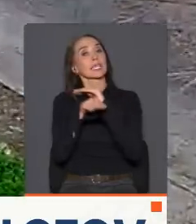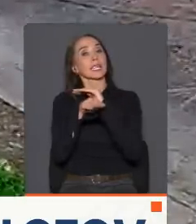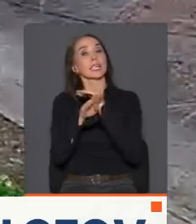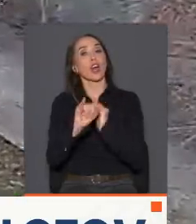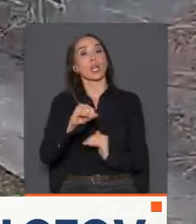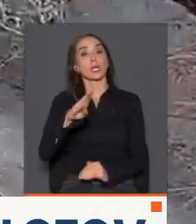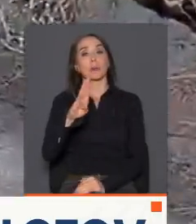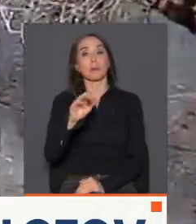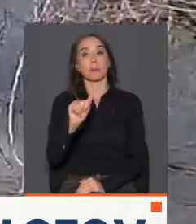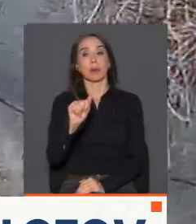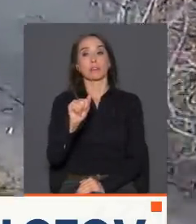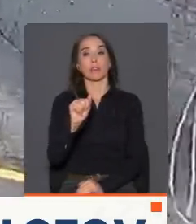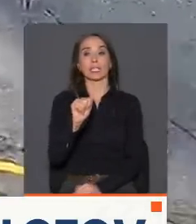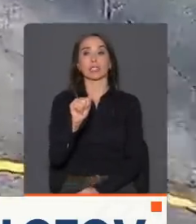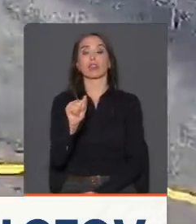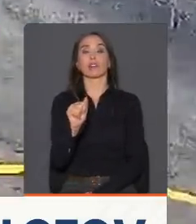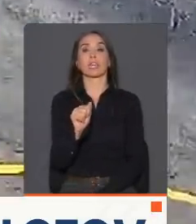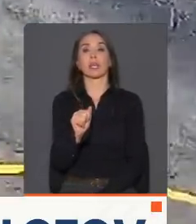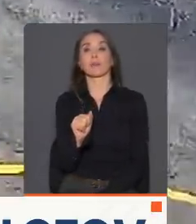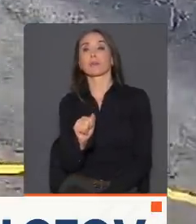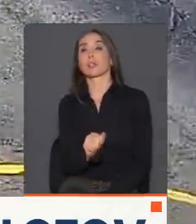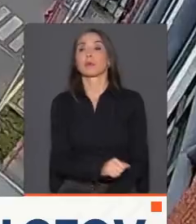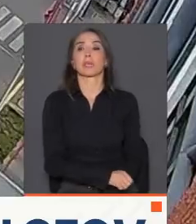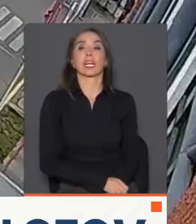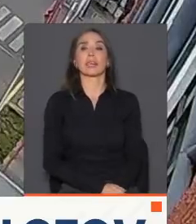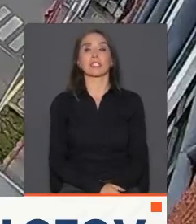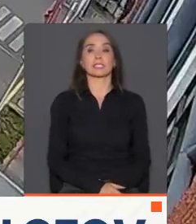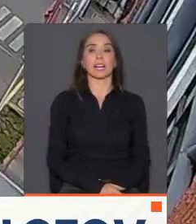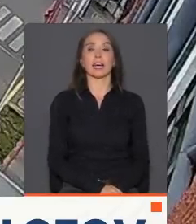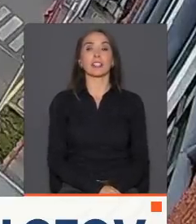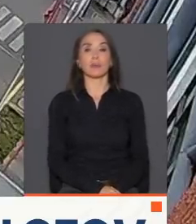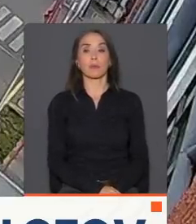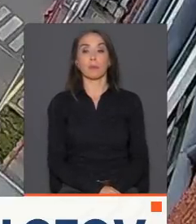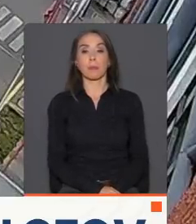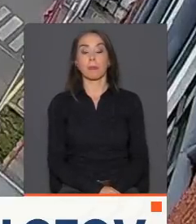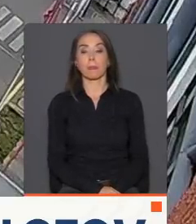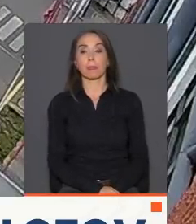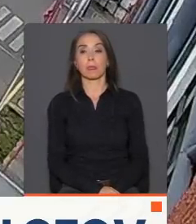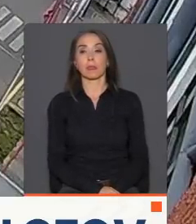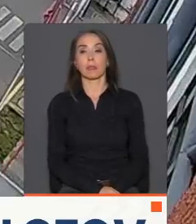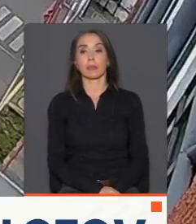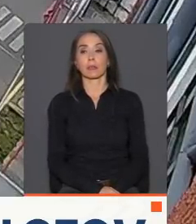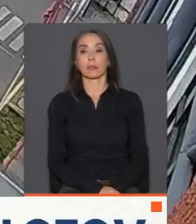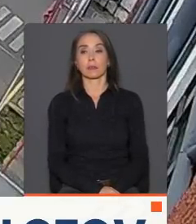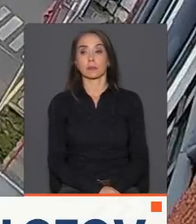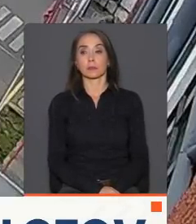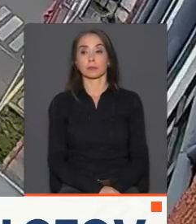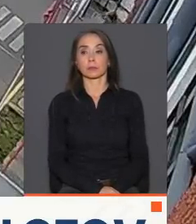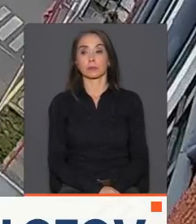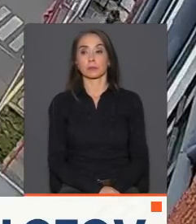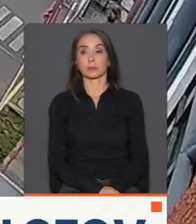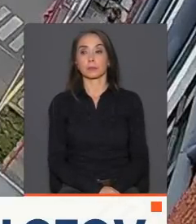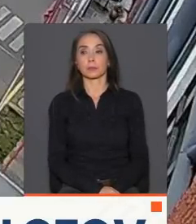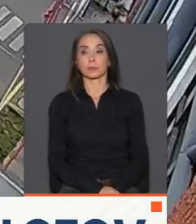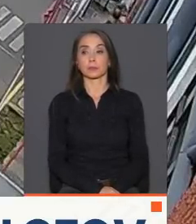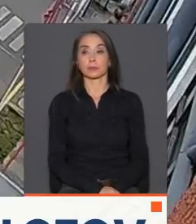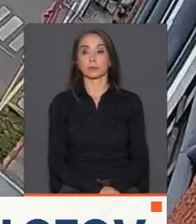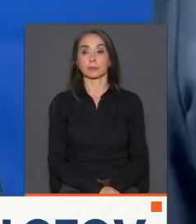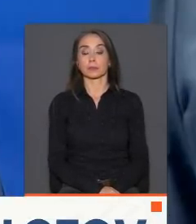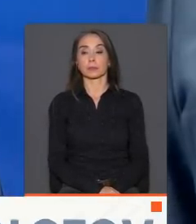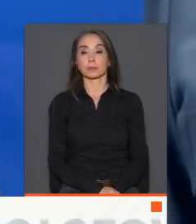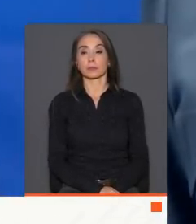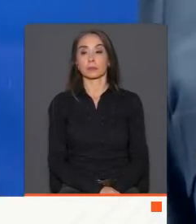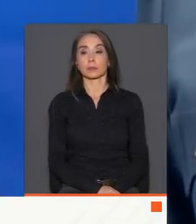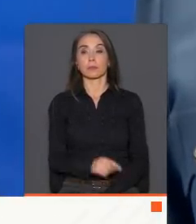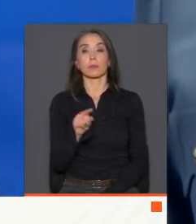donde dependencias del ejército, que están a un costado, fueron atacadas con elementos incendiarios. Nos parecen hechos gravísimos,